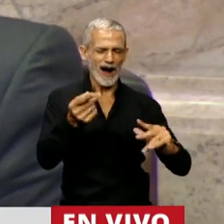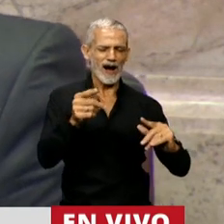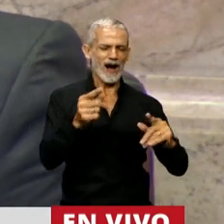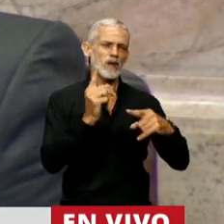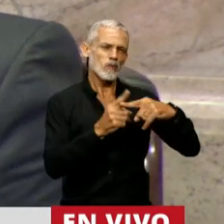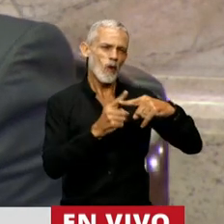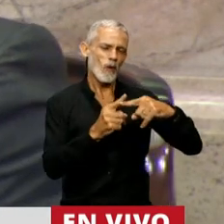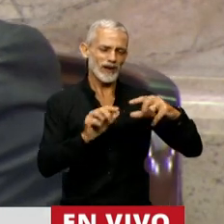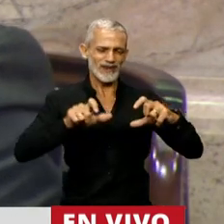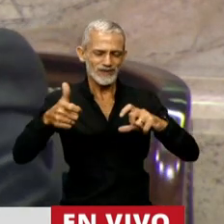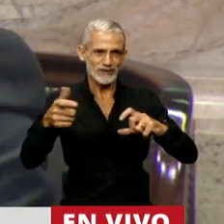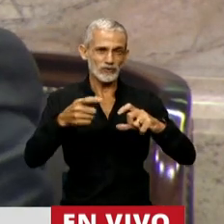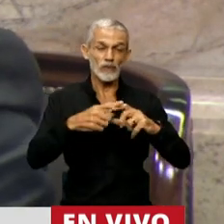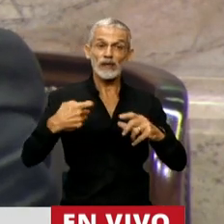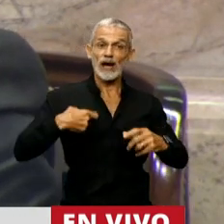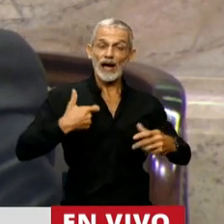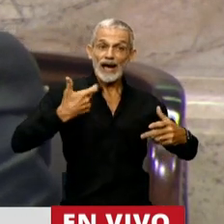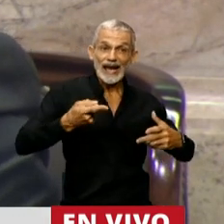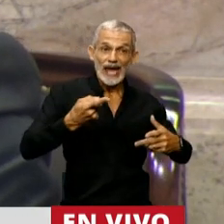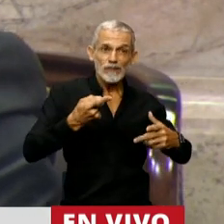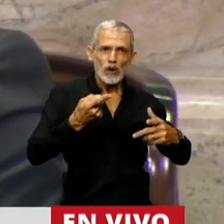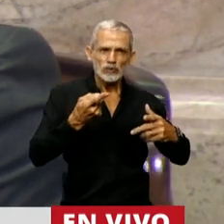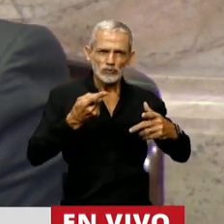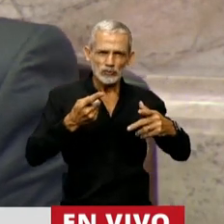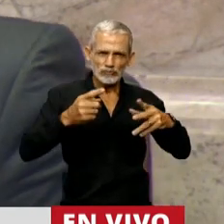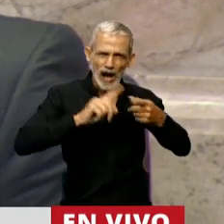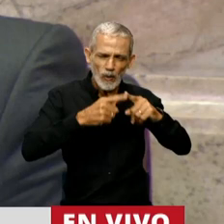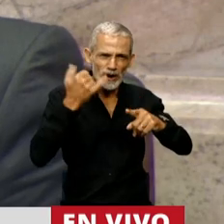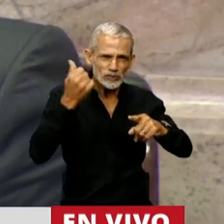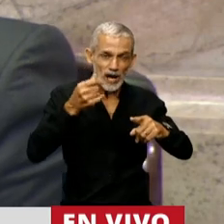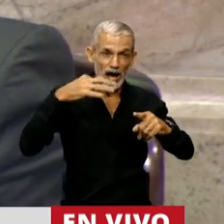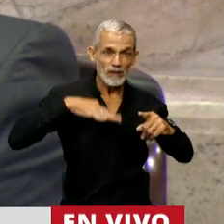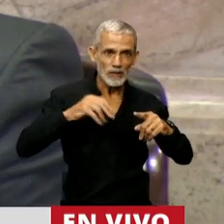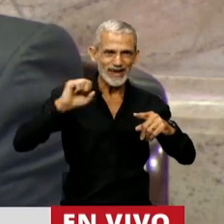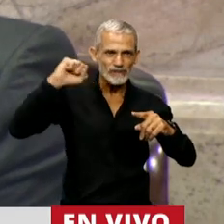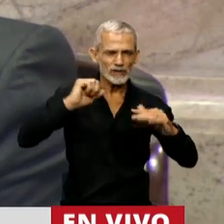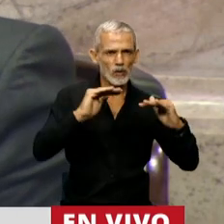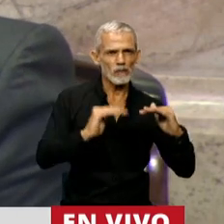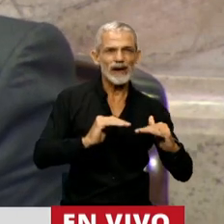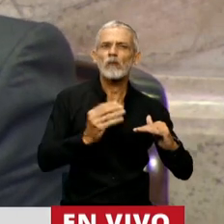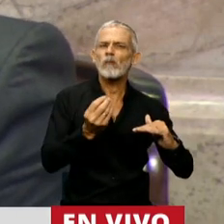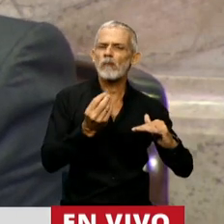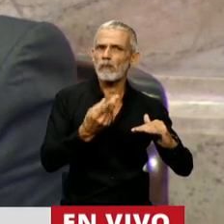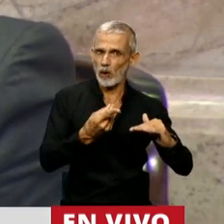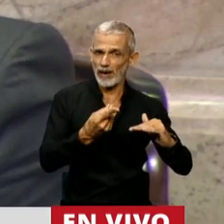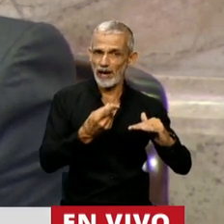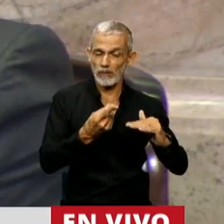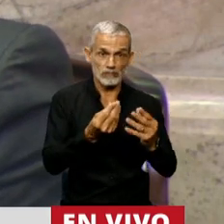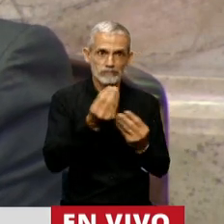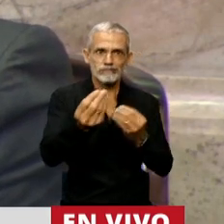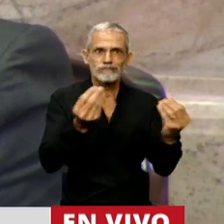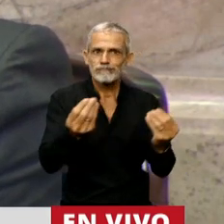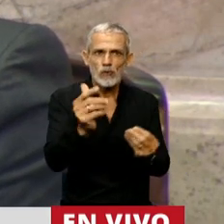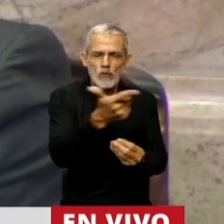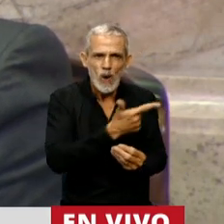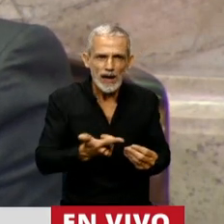algunos gremios que están pactando paritarias por debajo de la inflación, precisamente porque la desocupación es